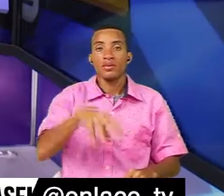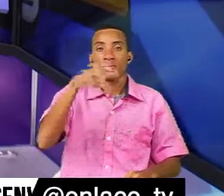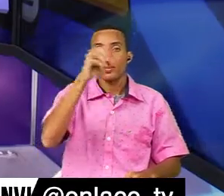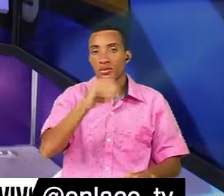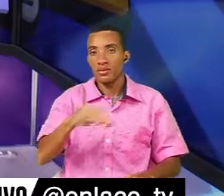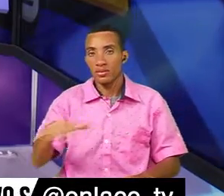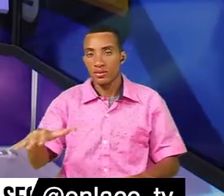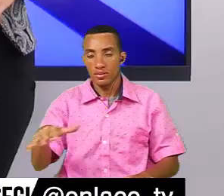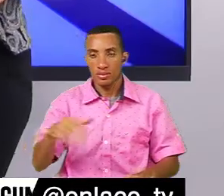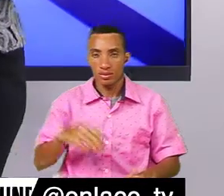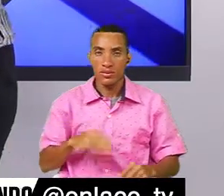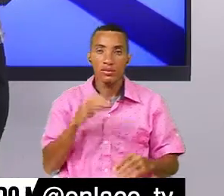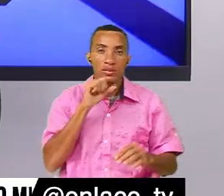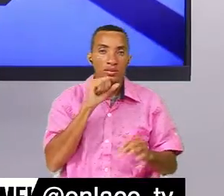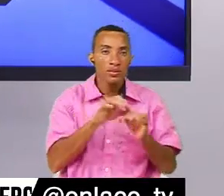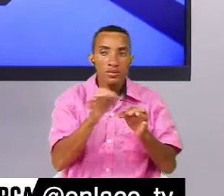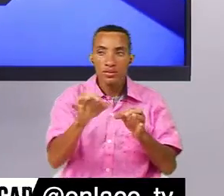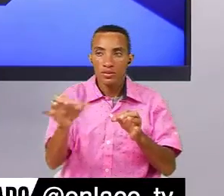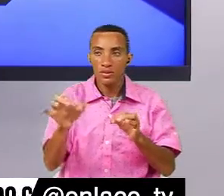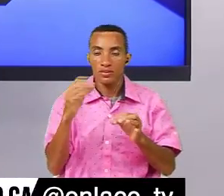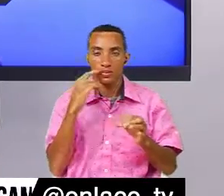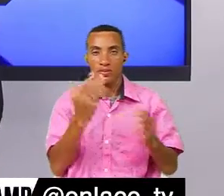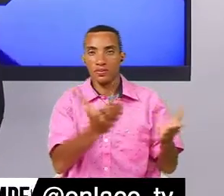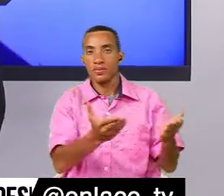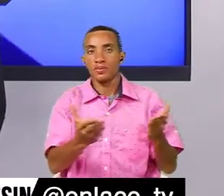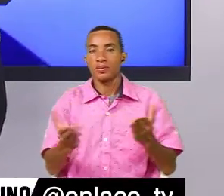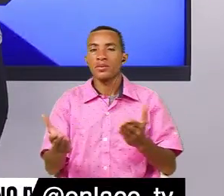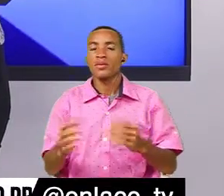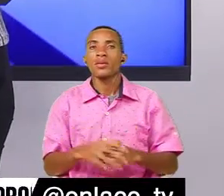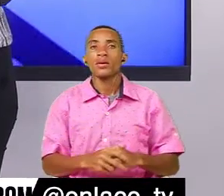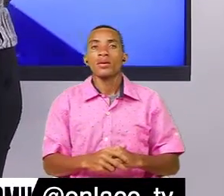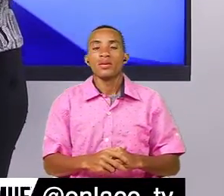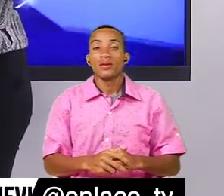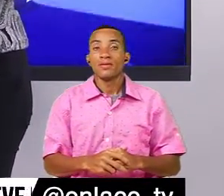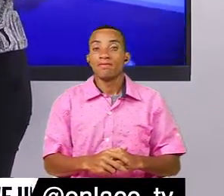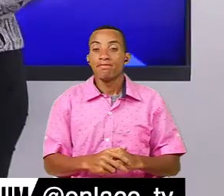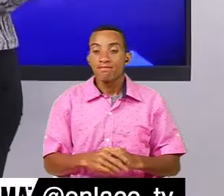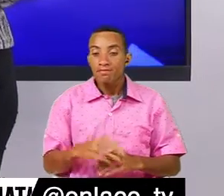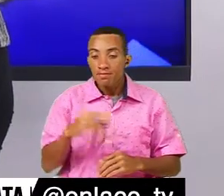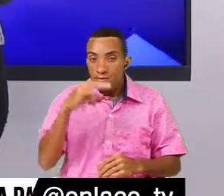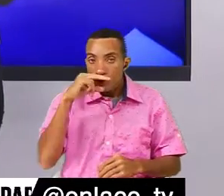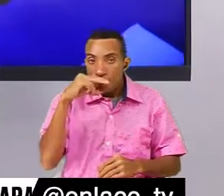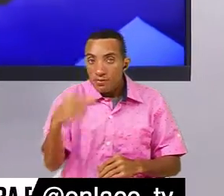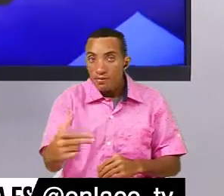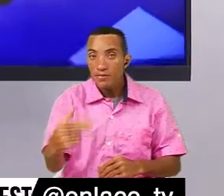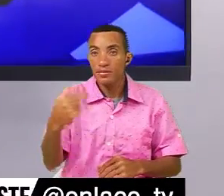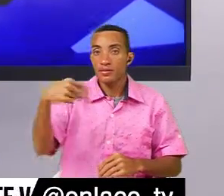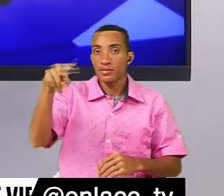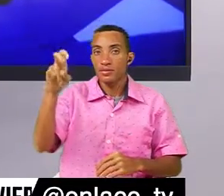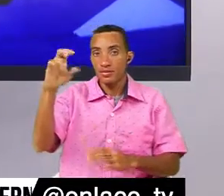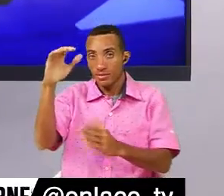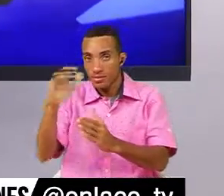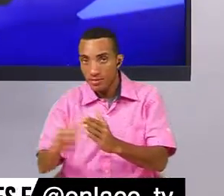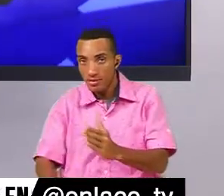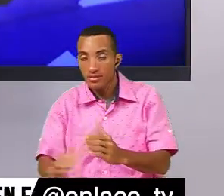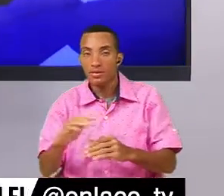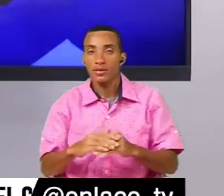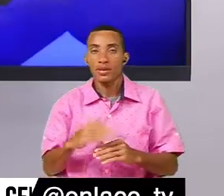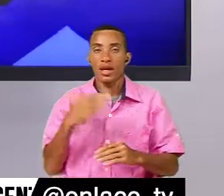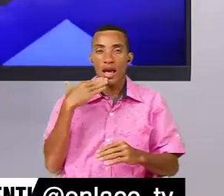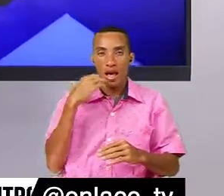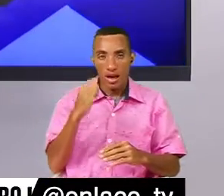nuestros titulares. Una menor de edad resultó con quemaduras en su cuerpo luego de que su señora madre preparara alimentos. Esto se registró en la Comuna